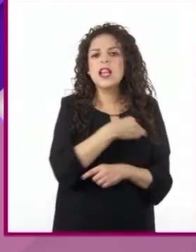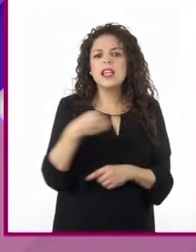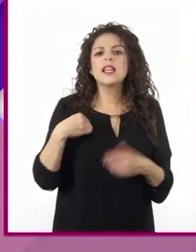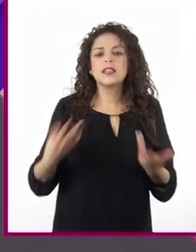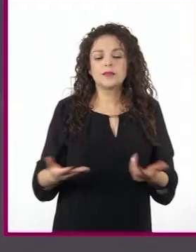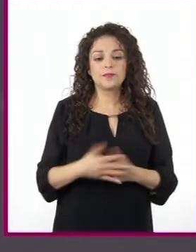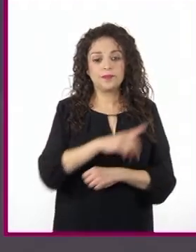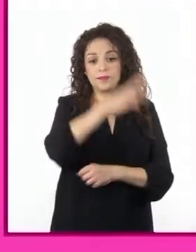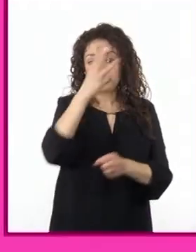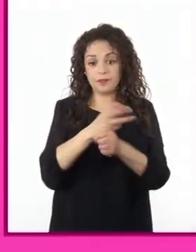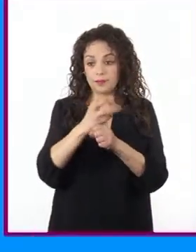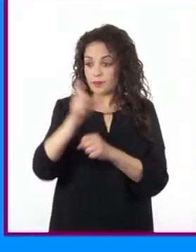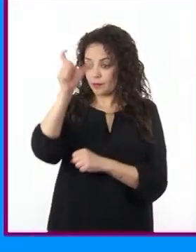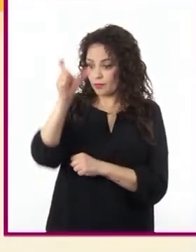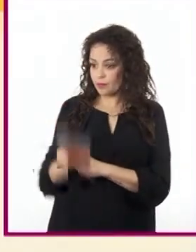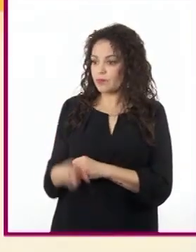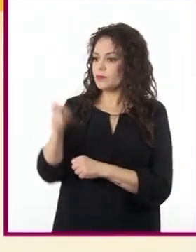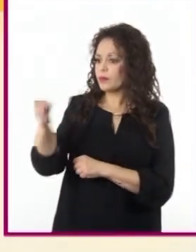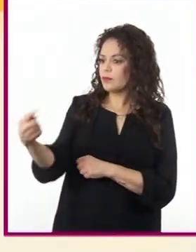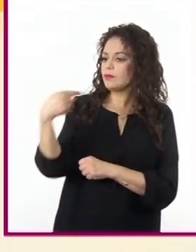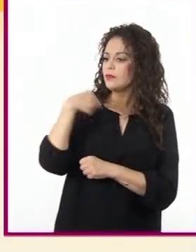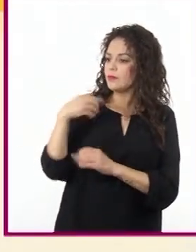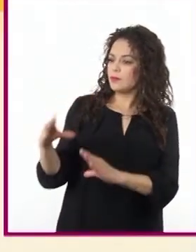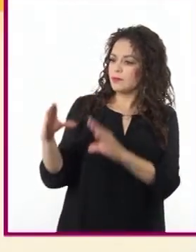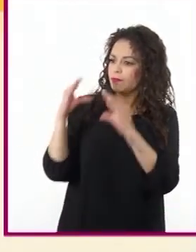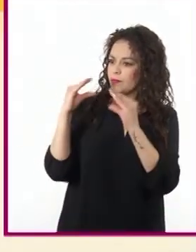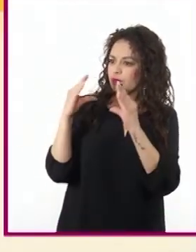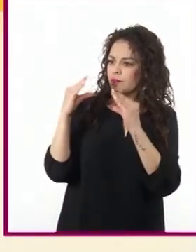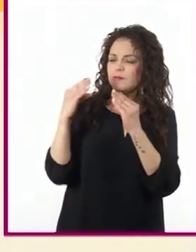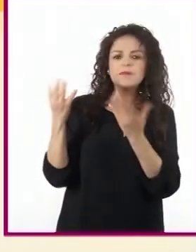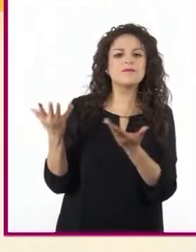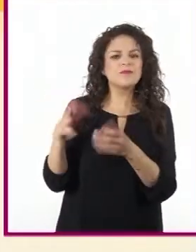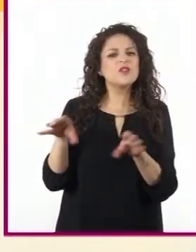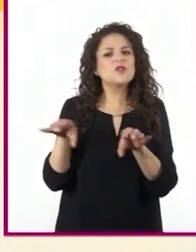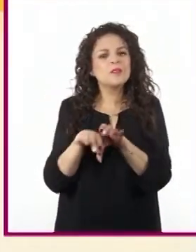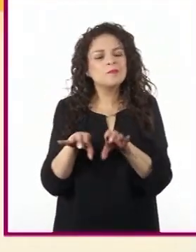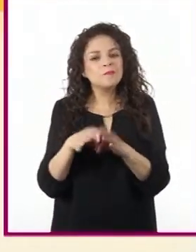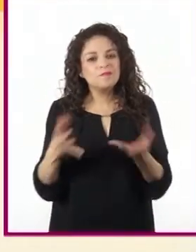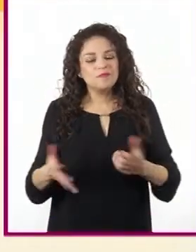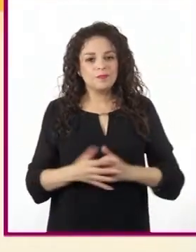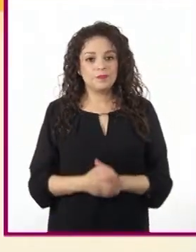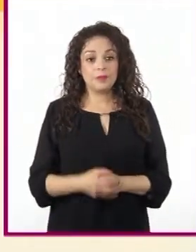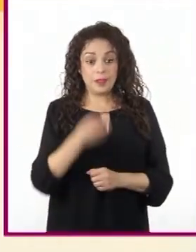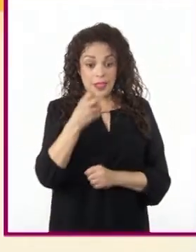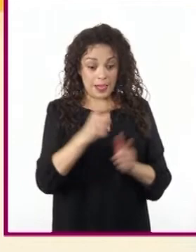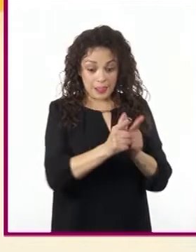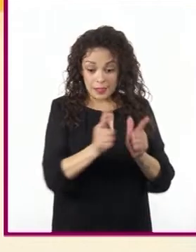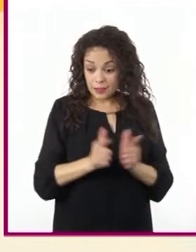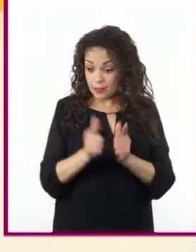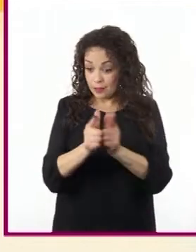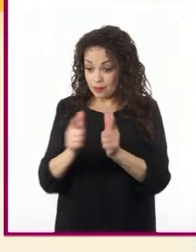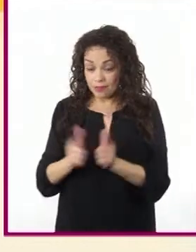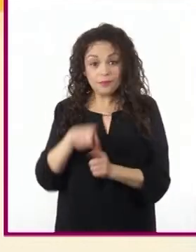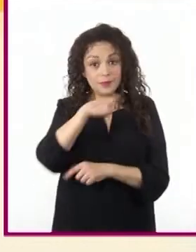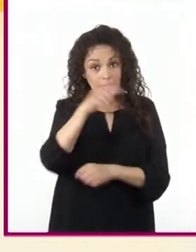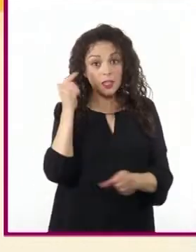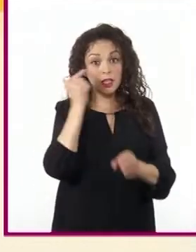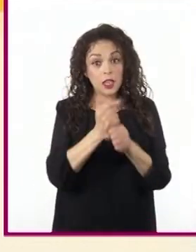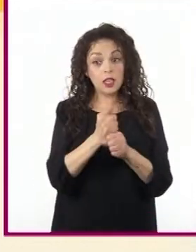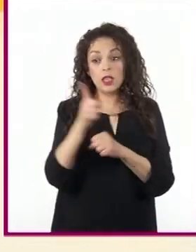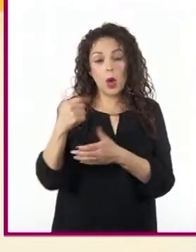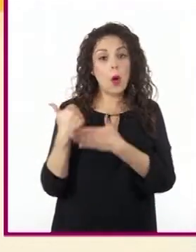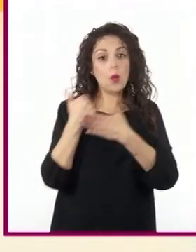influyen. Se pueden dar cuenta de que esos grupos de pertenencia influyen en la formación de su identidad